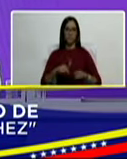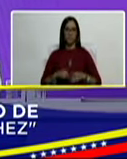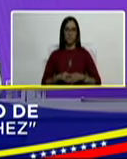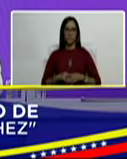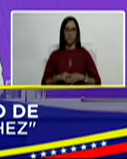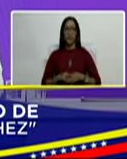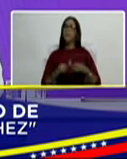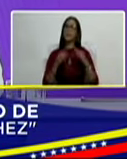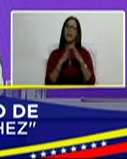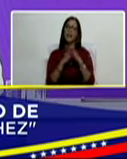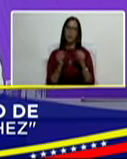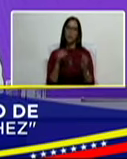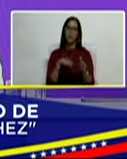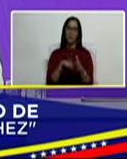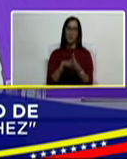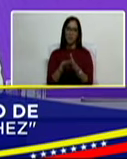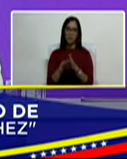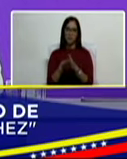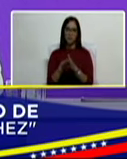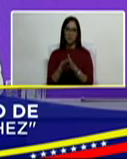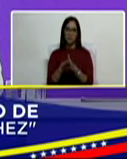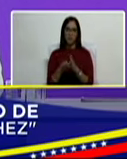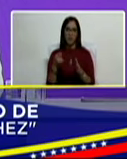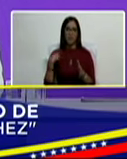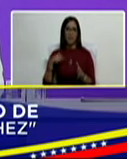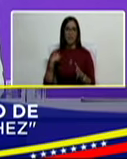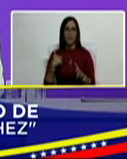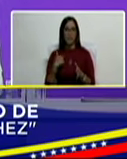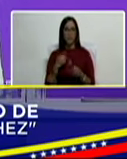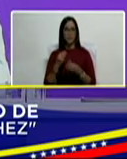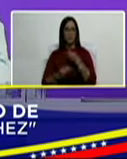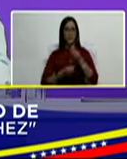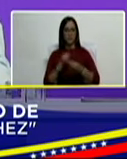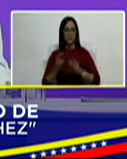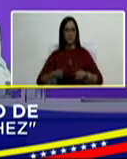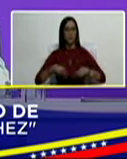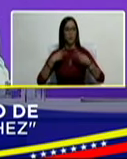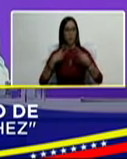Para que todo avance, tenemos que crear lo nuevo.